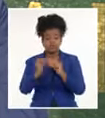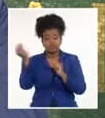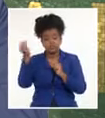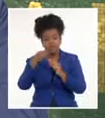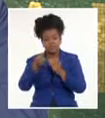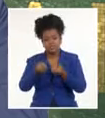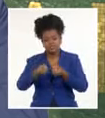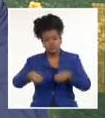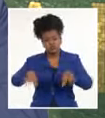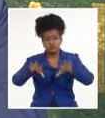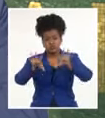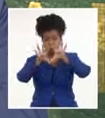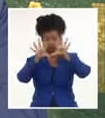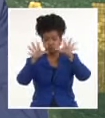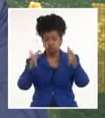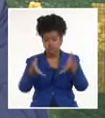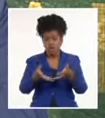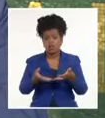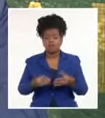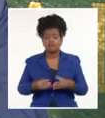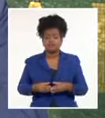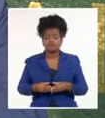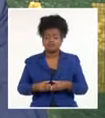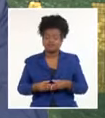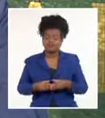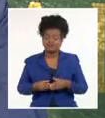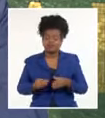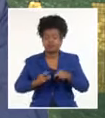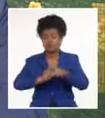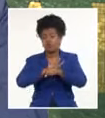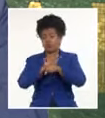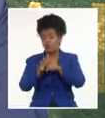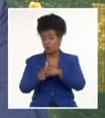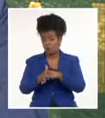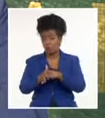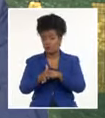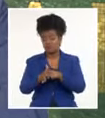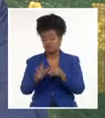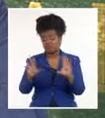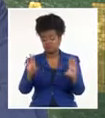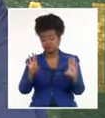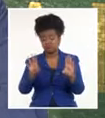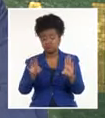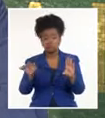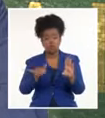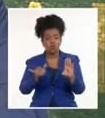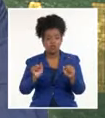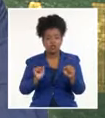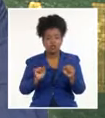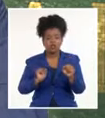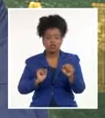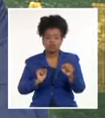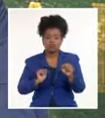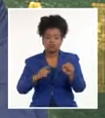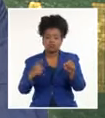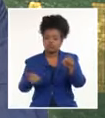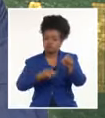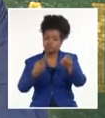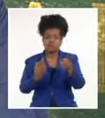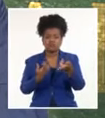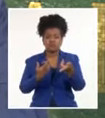globales, como un fenómeno como la pandemia, pero también enfrentando las